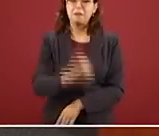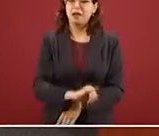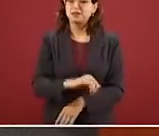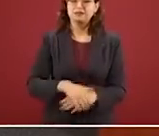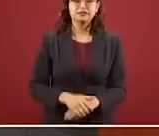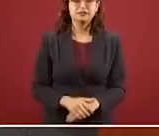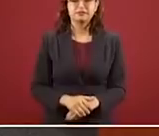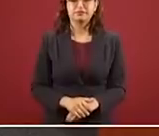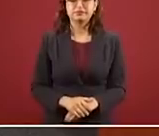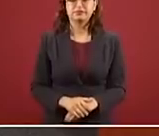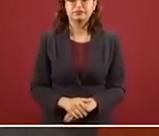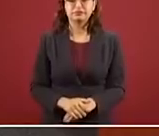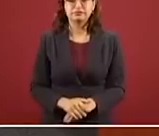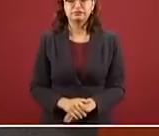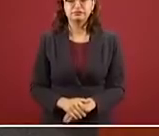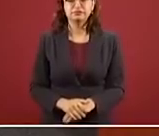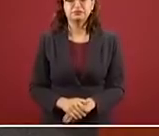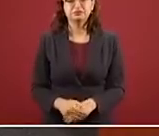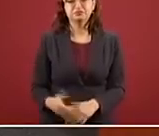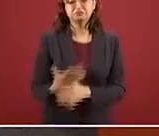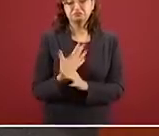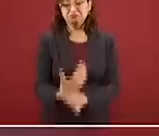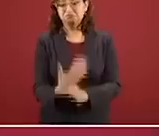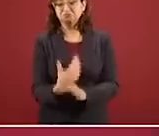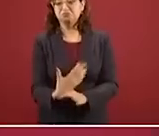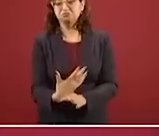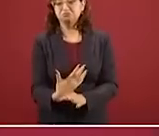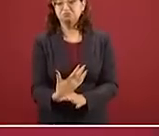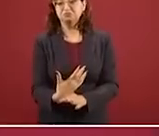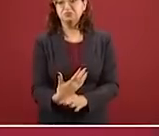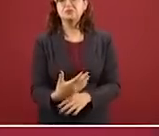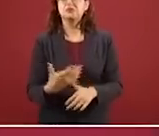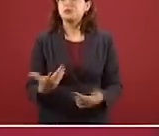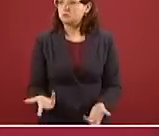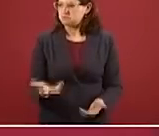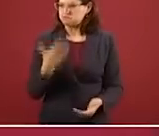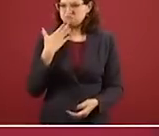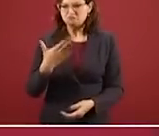Y decían que todo esto nos iba a traer